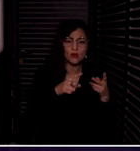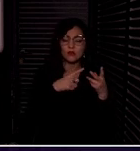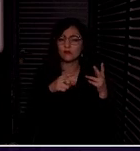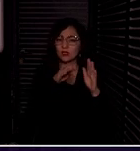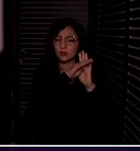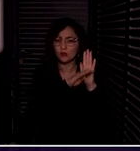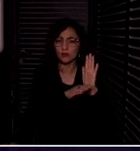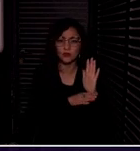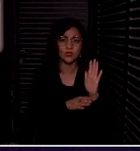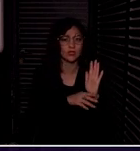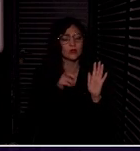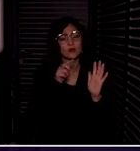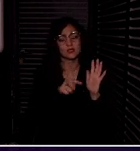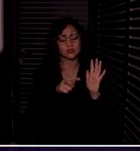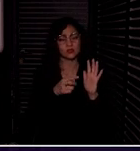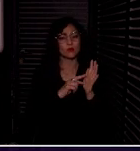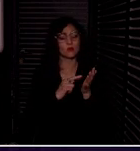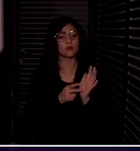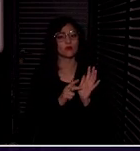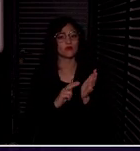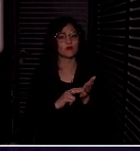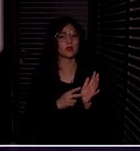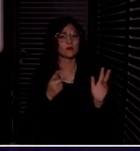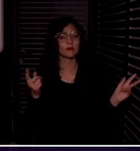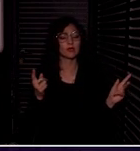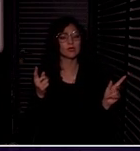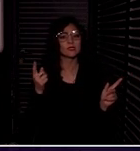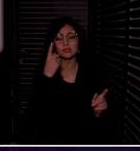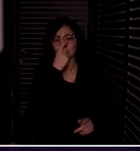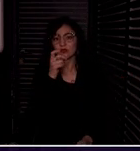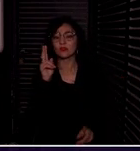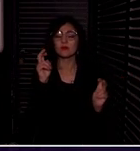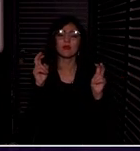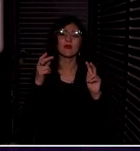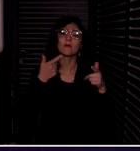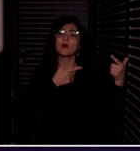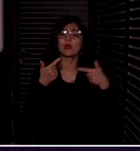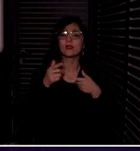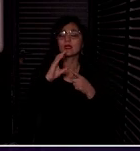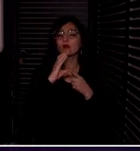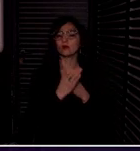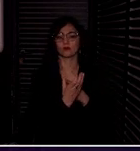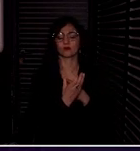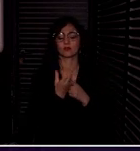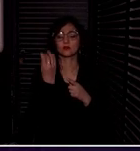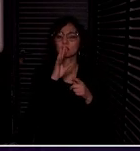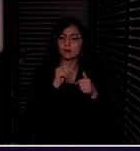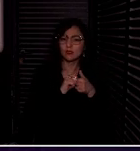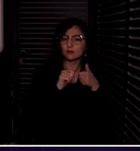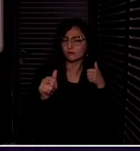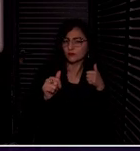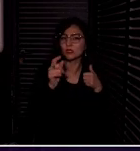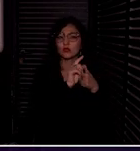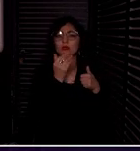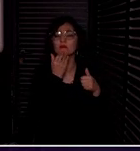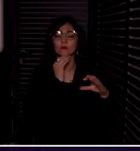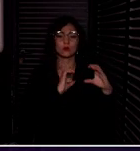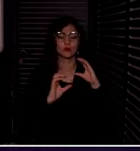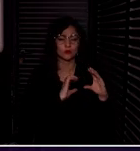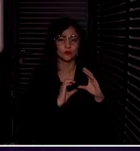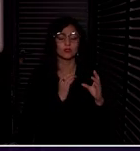contenidos, tenemos un serio problema de política cultural. Por eso hablaba antes de las brechas. Si separamos comunicación,